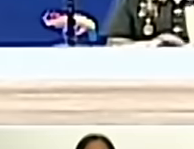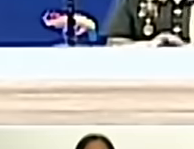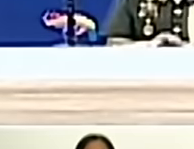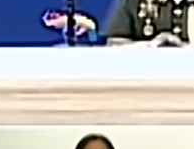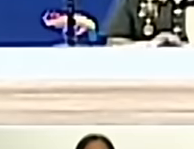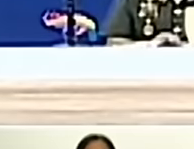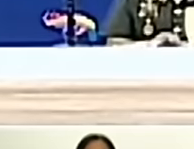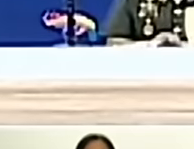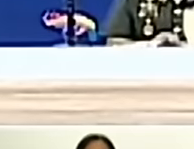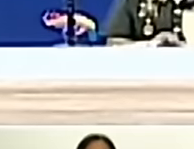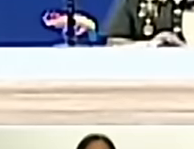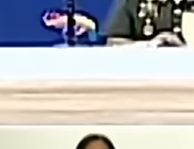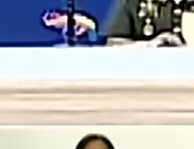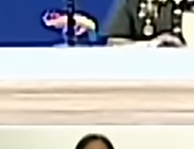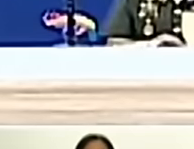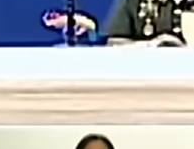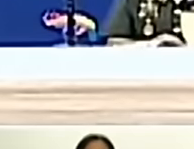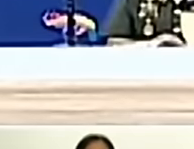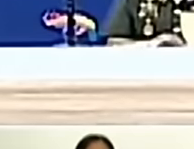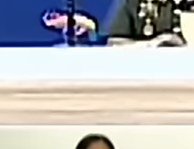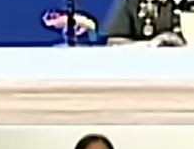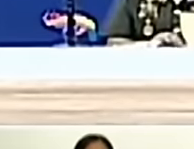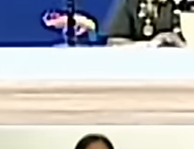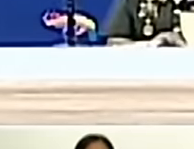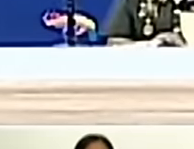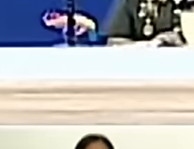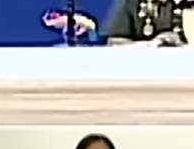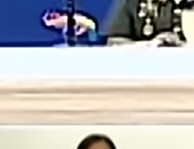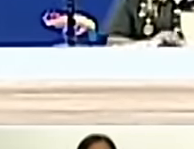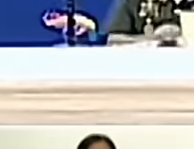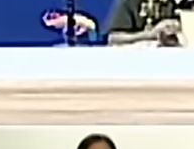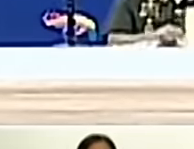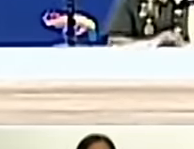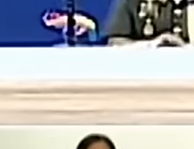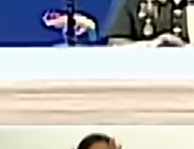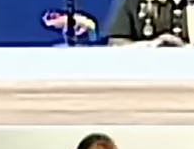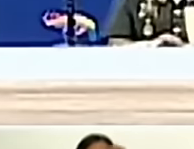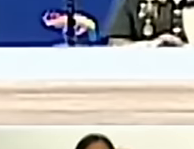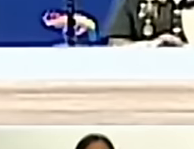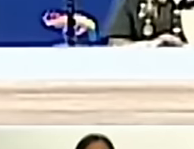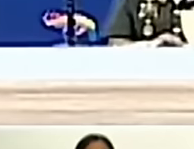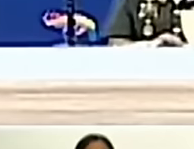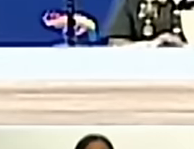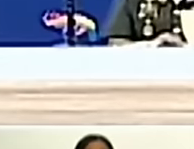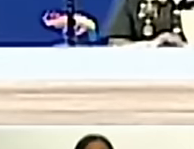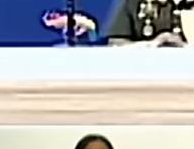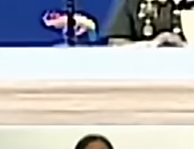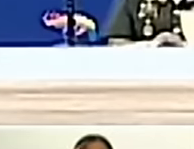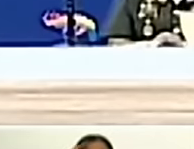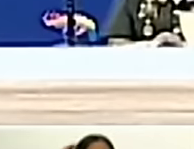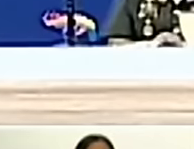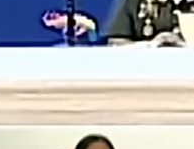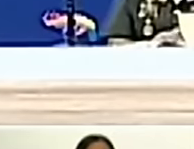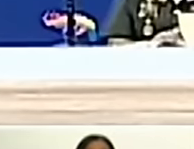una semana le di esta conferencia a todos los embajadores y cónsules de Venezuela en el mundo.